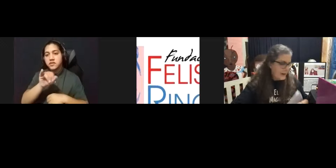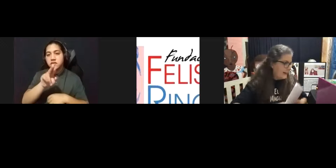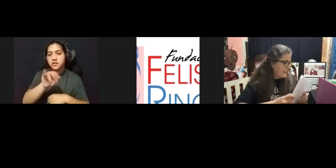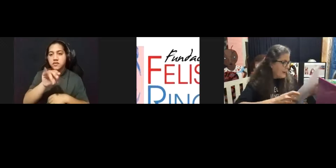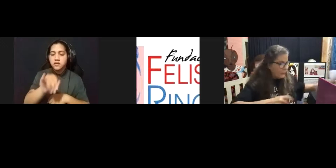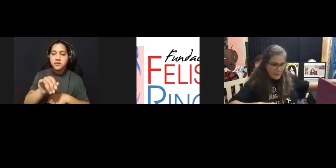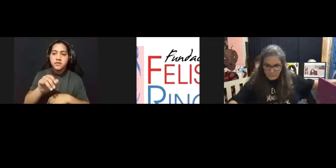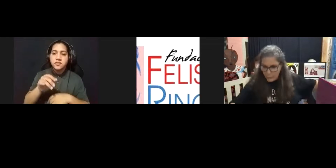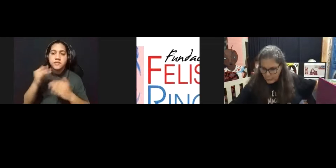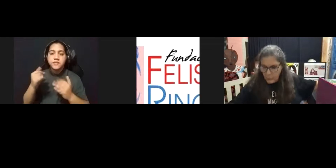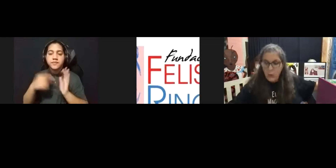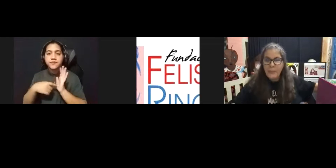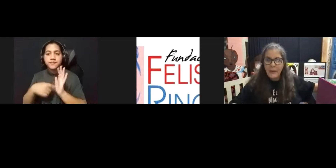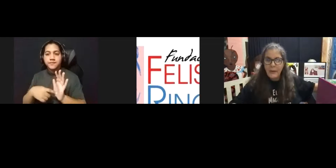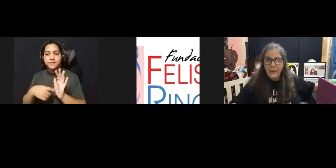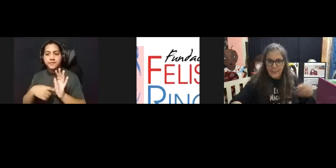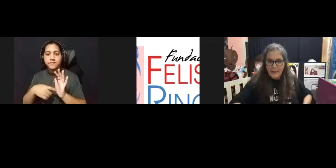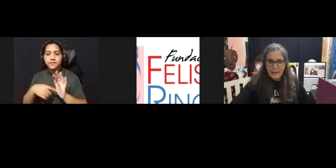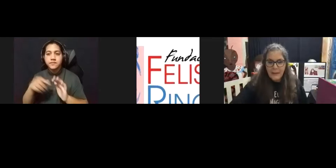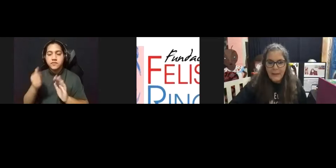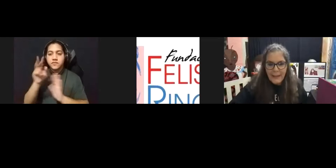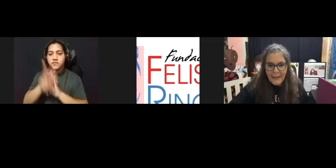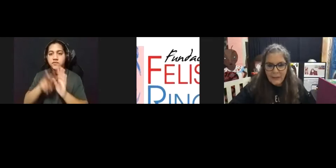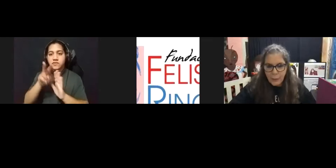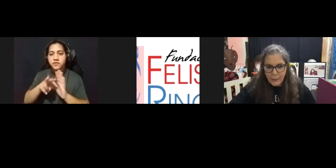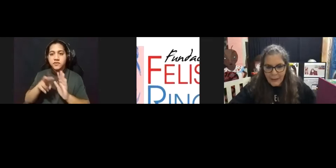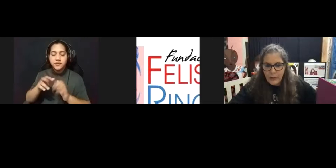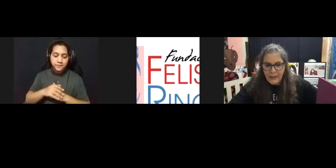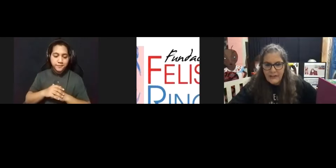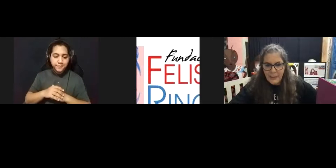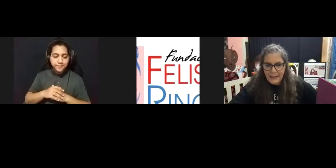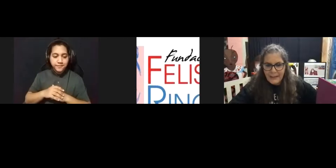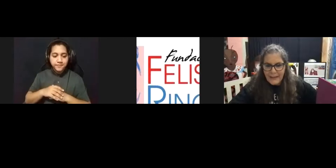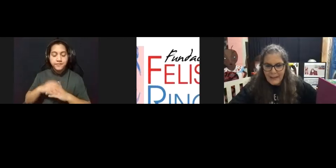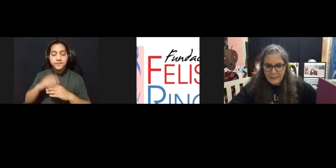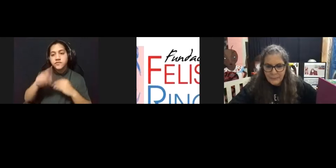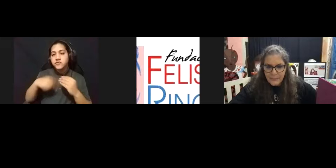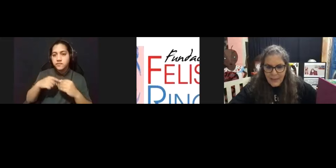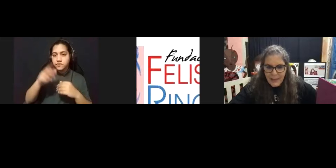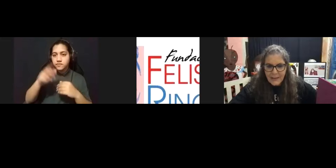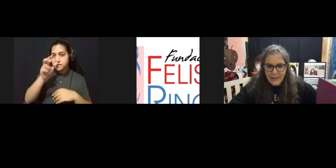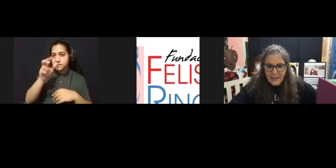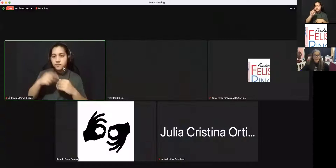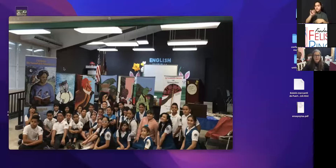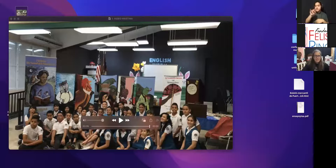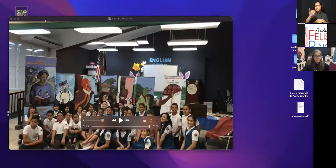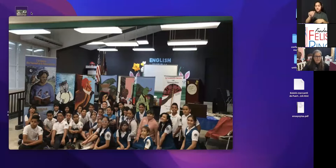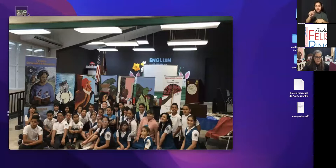a mostrarles ahora otro de los videos que preparé sobre la cucarachita Martina.